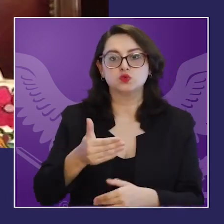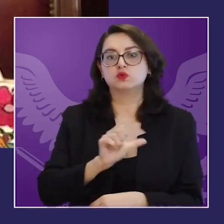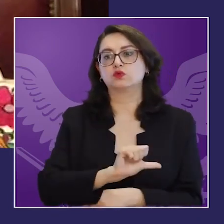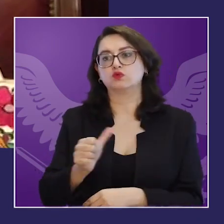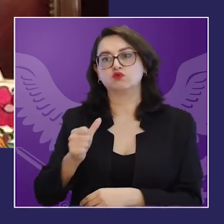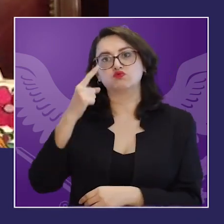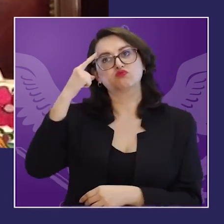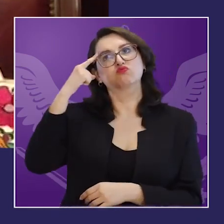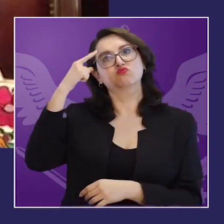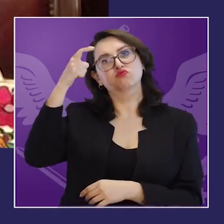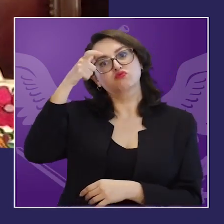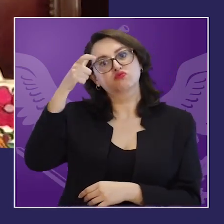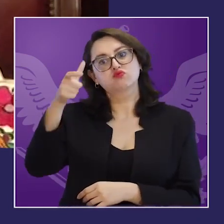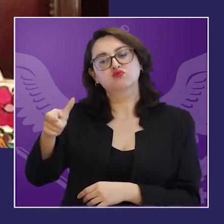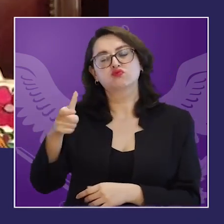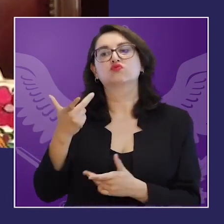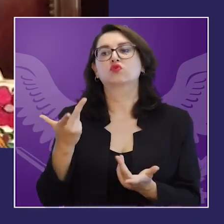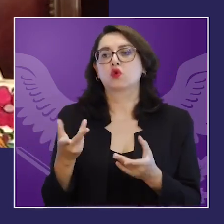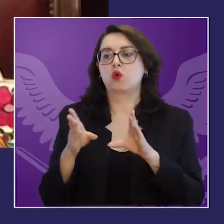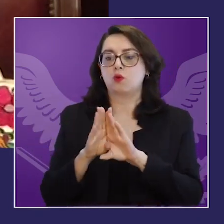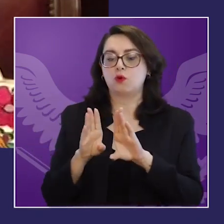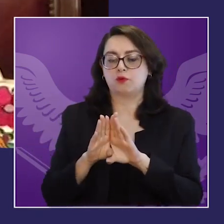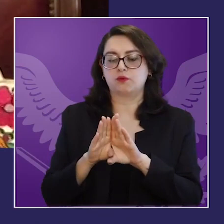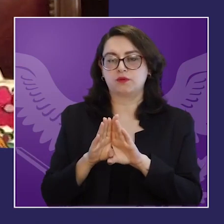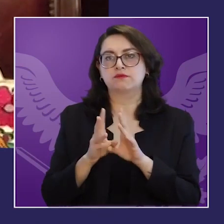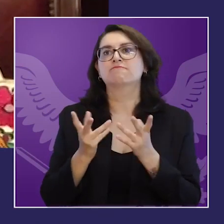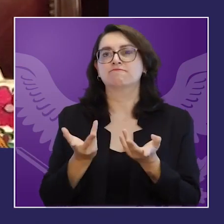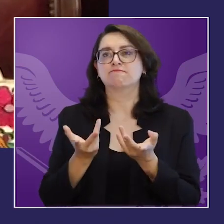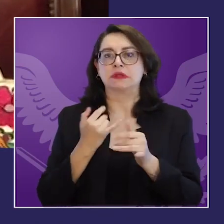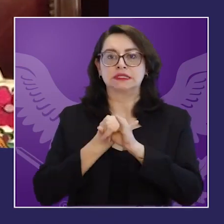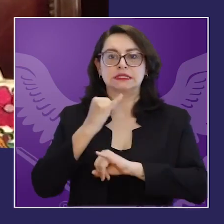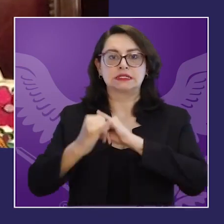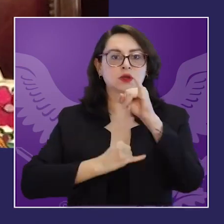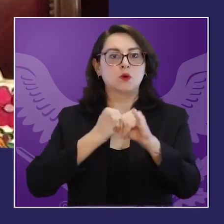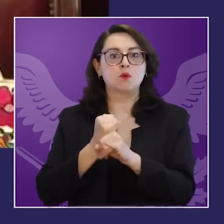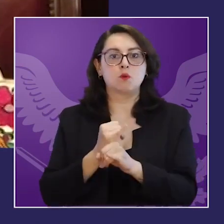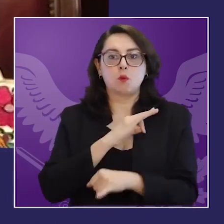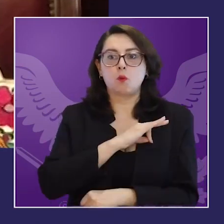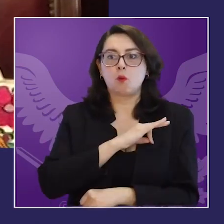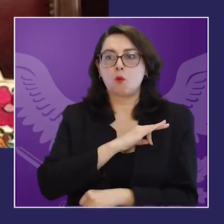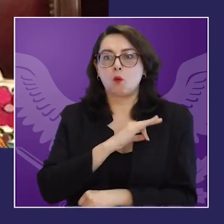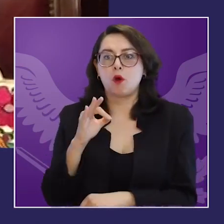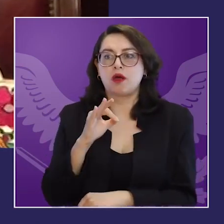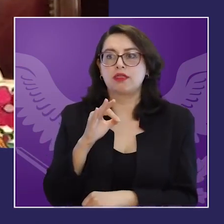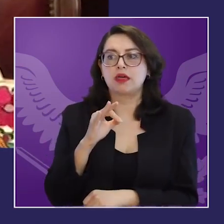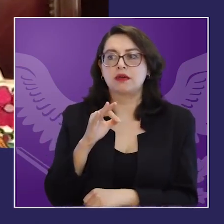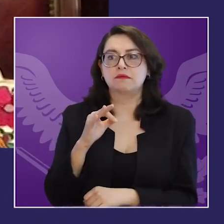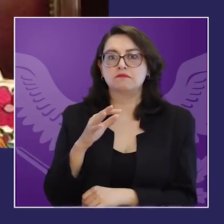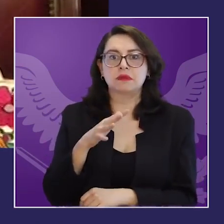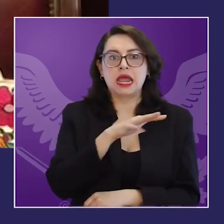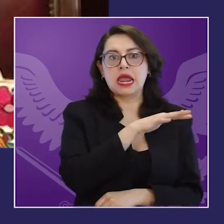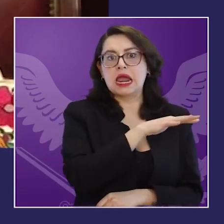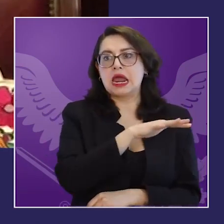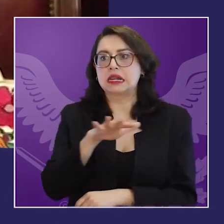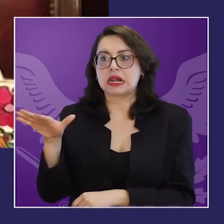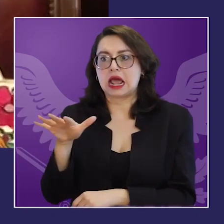lógicas, y donde quizás a nivel internacional se pueden disponer generalidades a la hora de obligar a los estados,